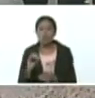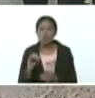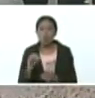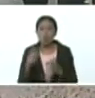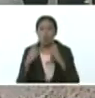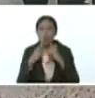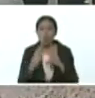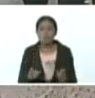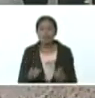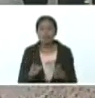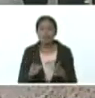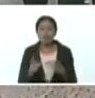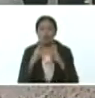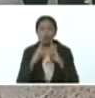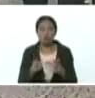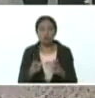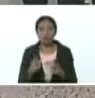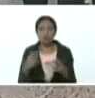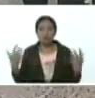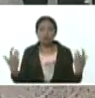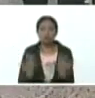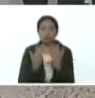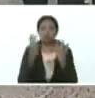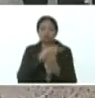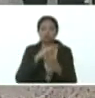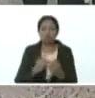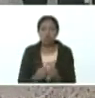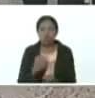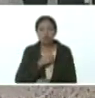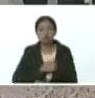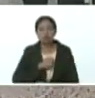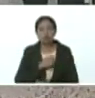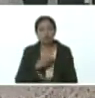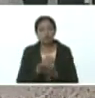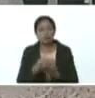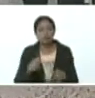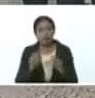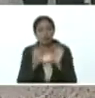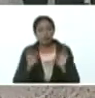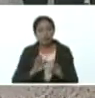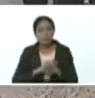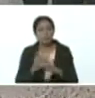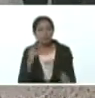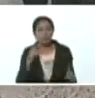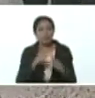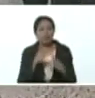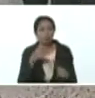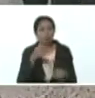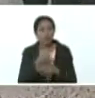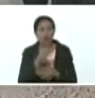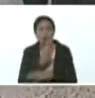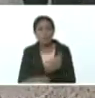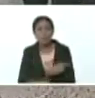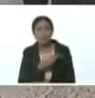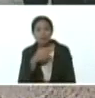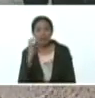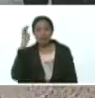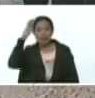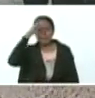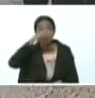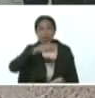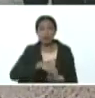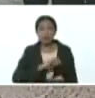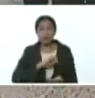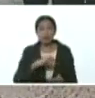cuando ocurren cuántos accidentes, que lamentablemente ocurren ahí, y directamente van al Hospital de Maracay. Así que le